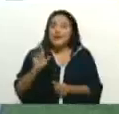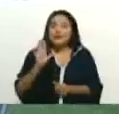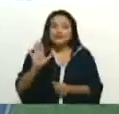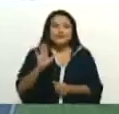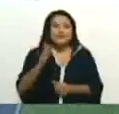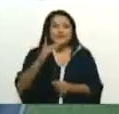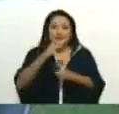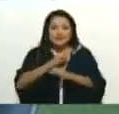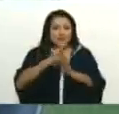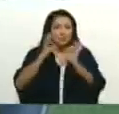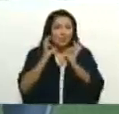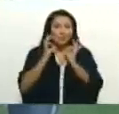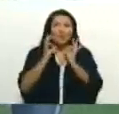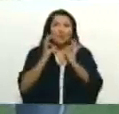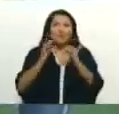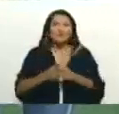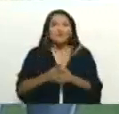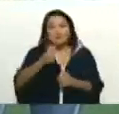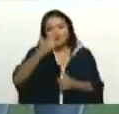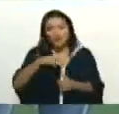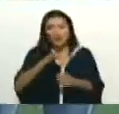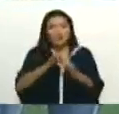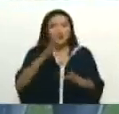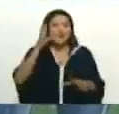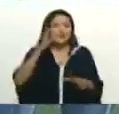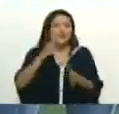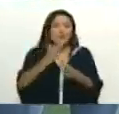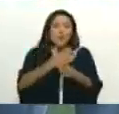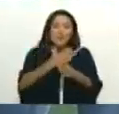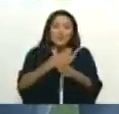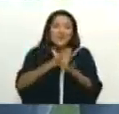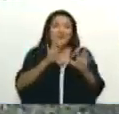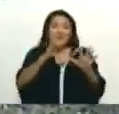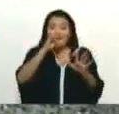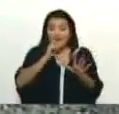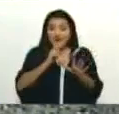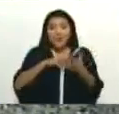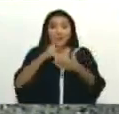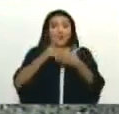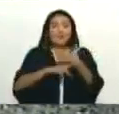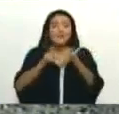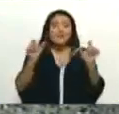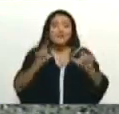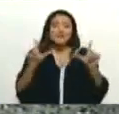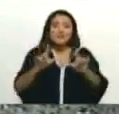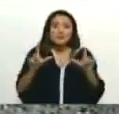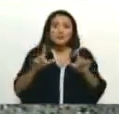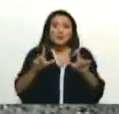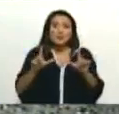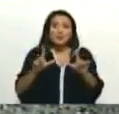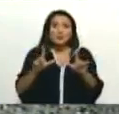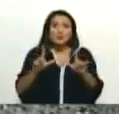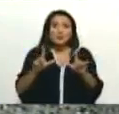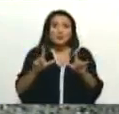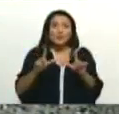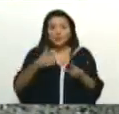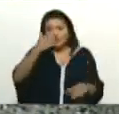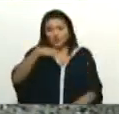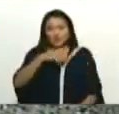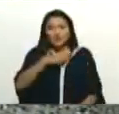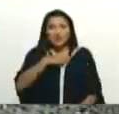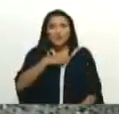Aristóbulo. Yo tuve la suerte de compartir con él casi 10 años un programa de televisión y les confieso aquí